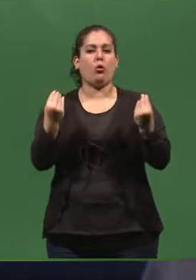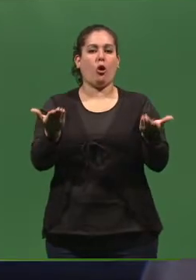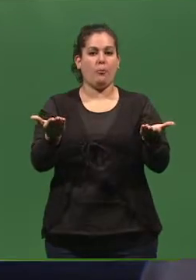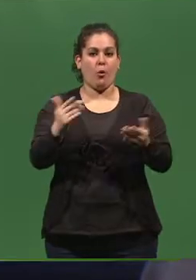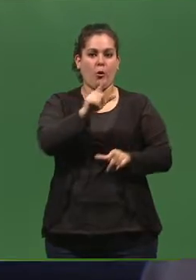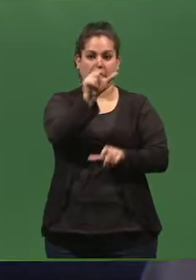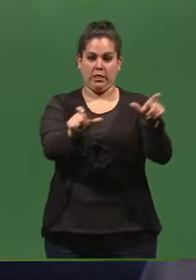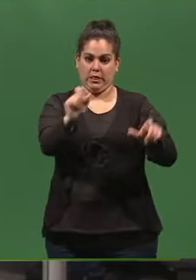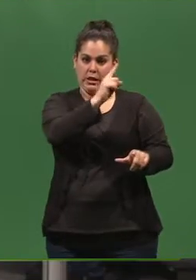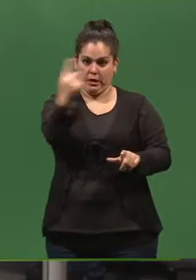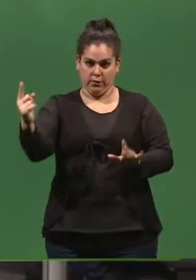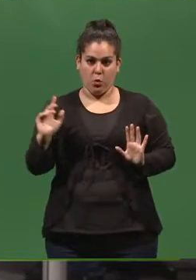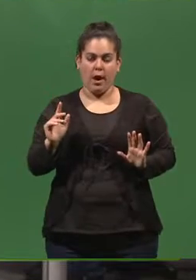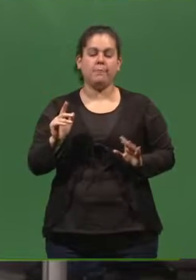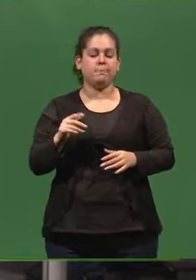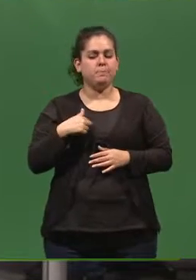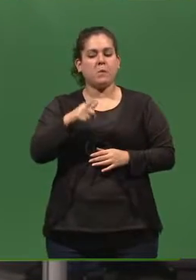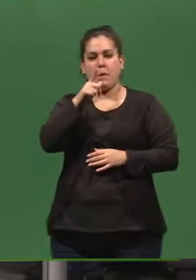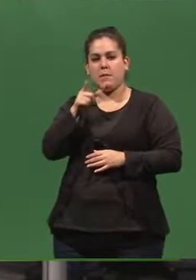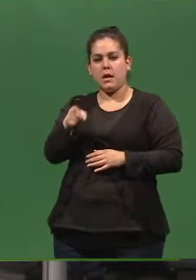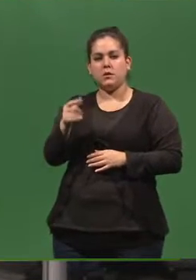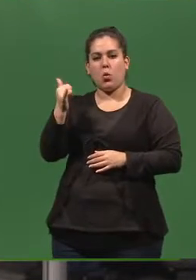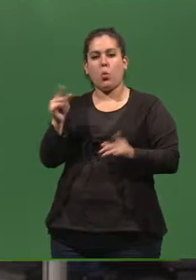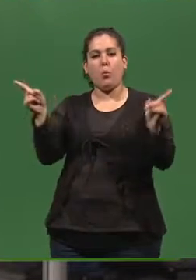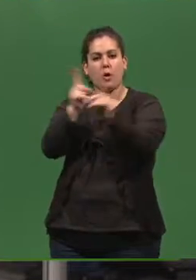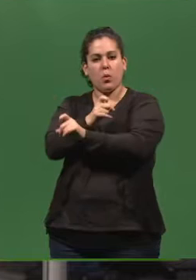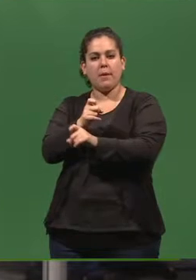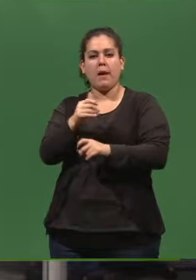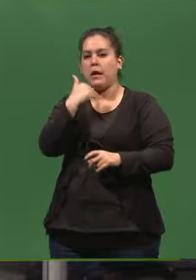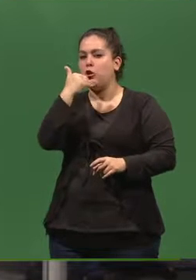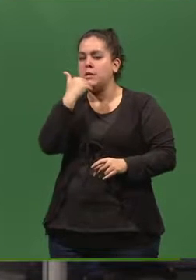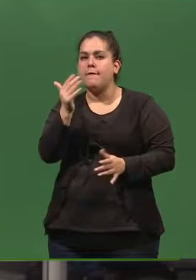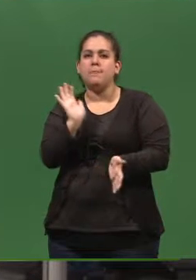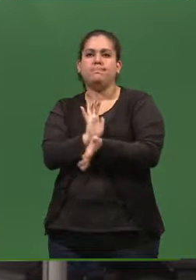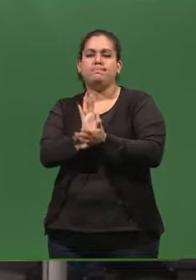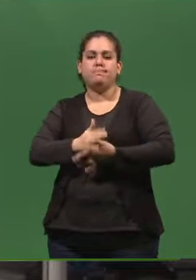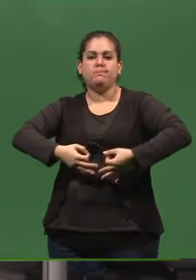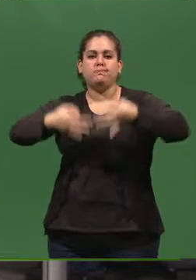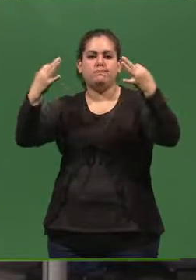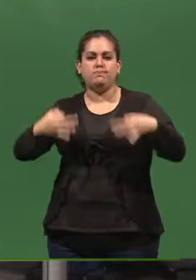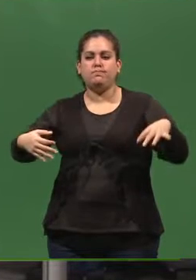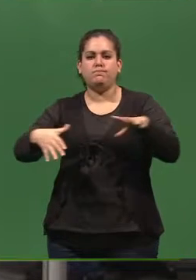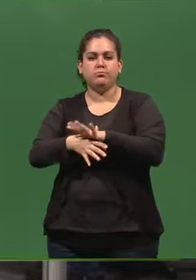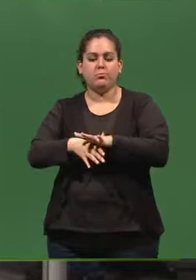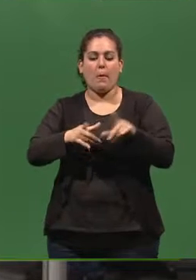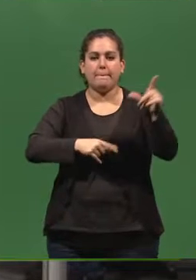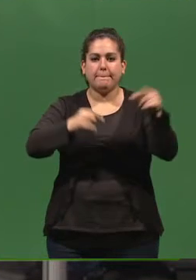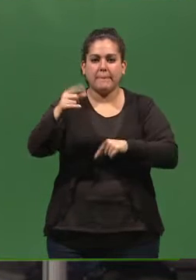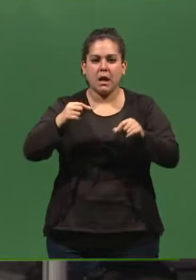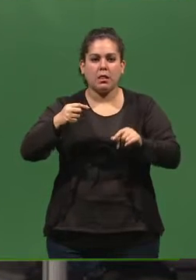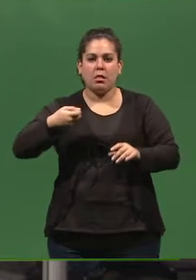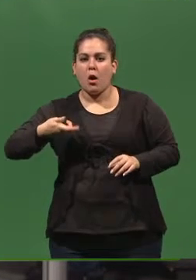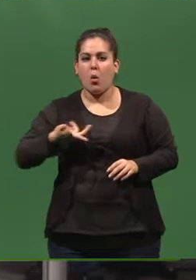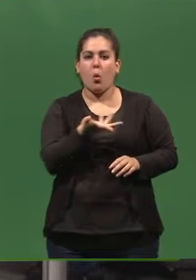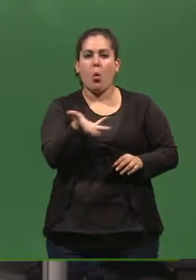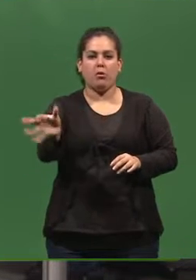de manera individual. Creo que uno de los problemas, y fue justamente un problema que vos tuviste, es que no se sabe qué es lo que da una